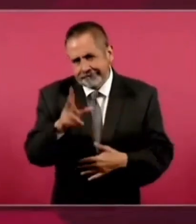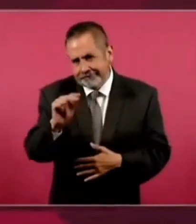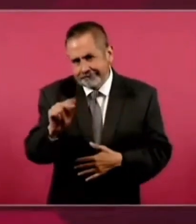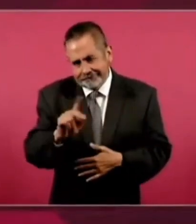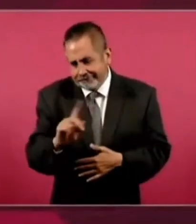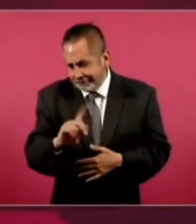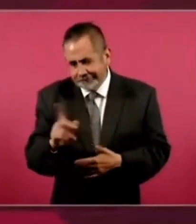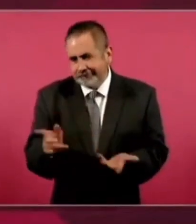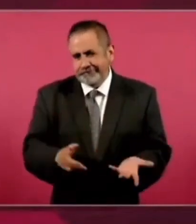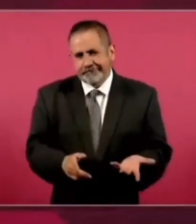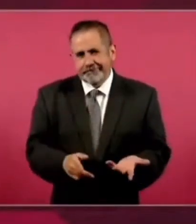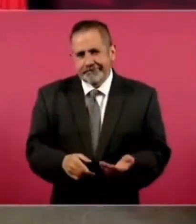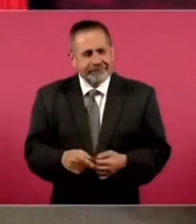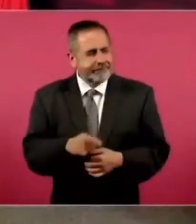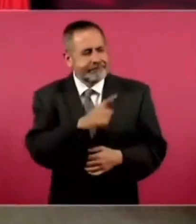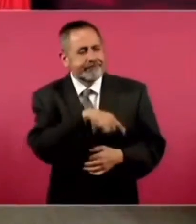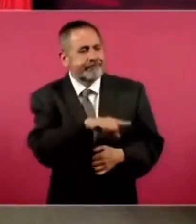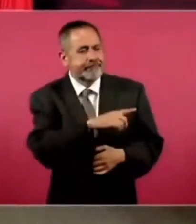ya